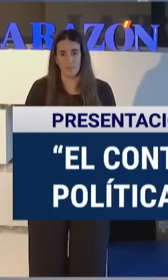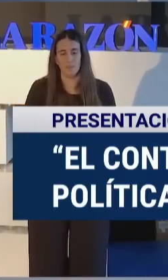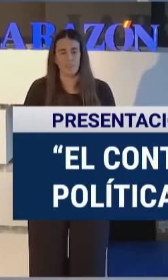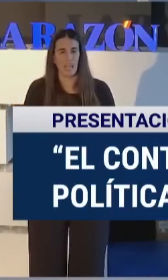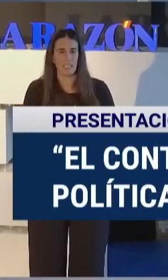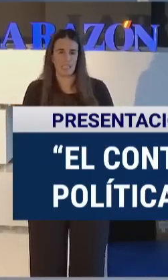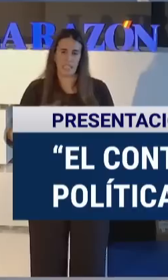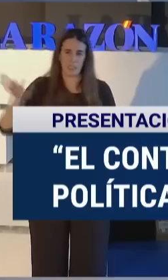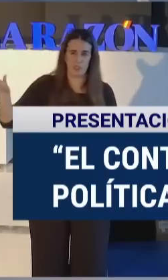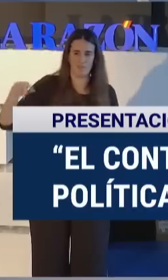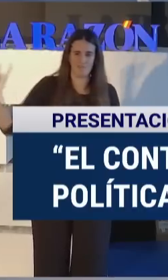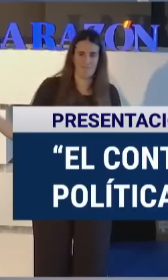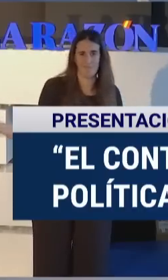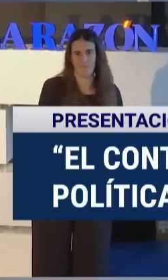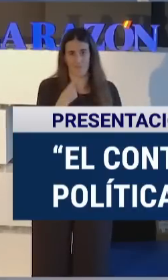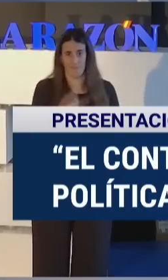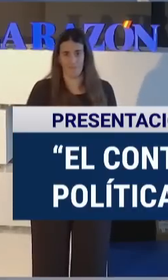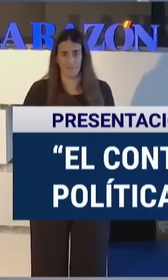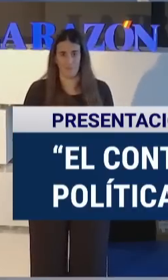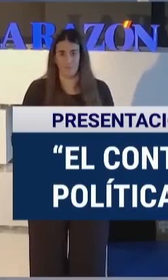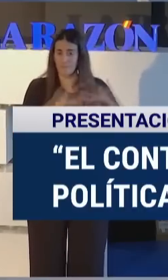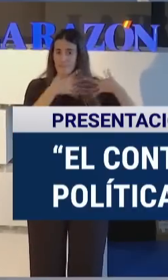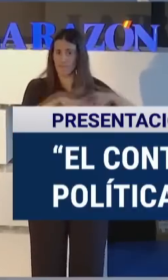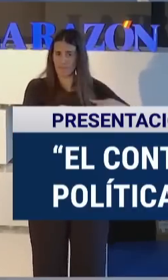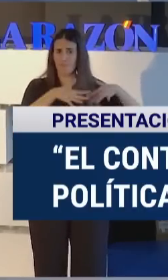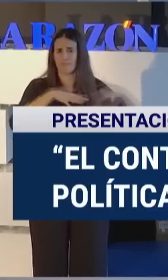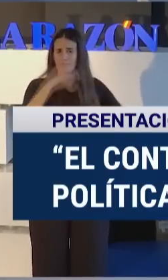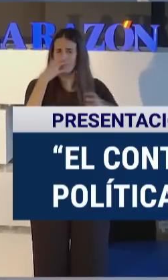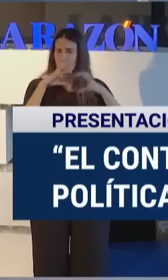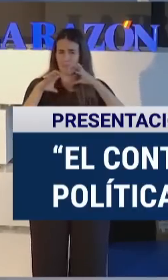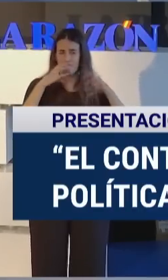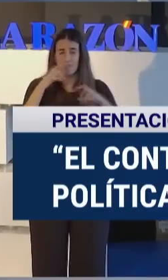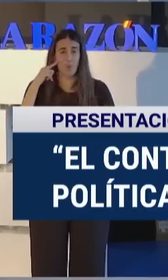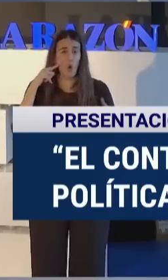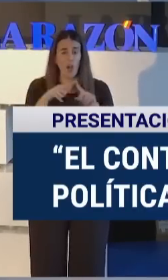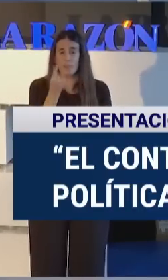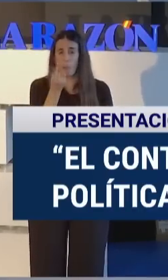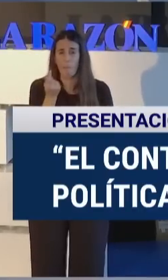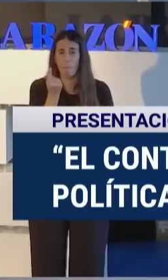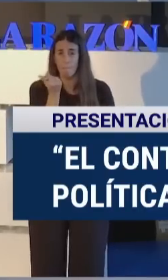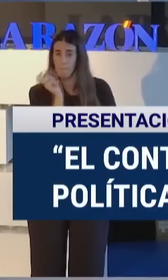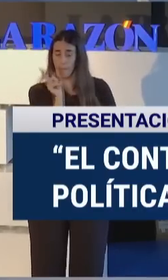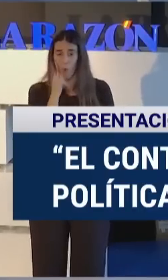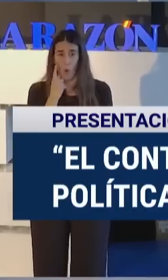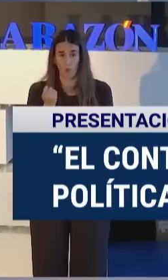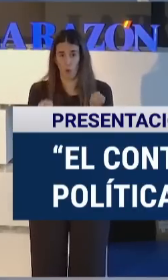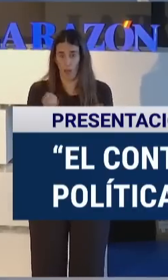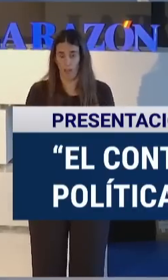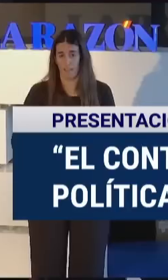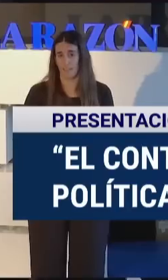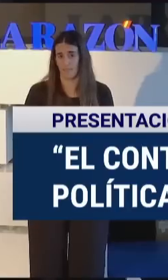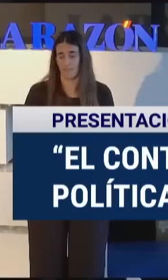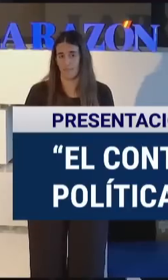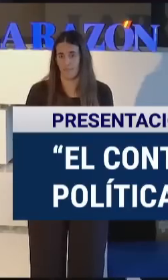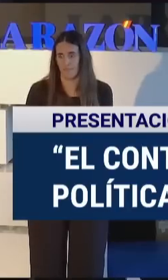sindicatos con palos para controlar los precios. Entonces, digo, es que está